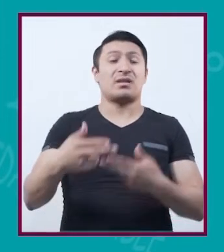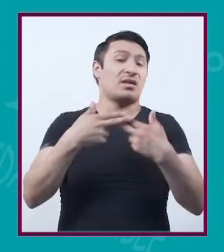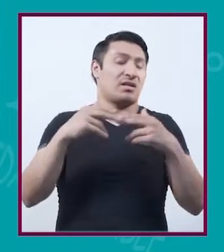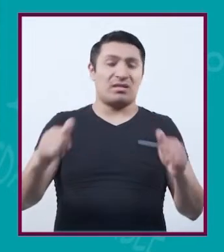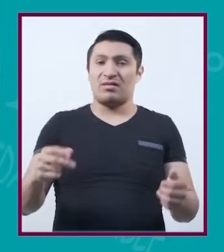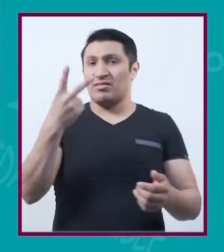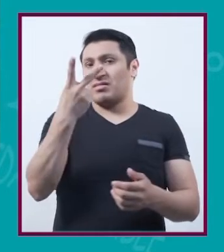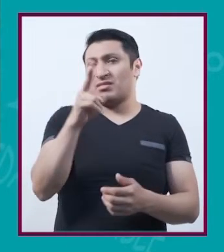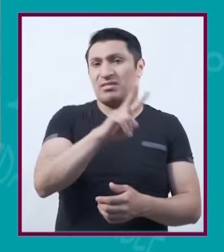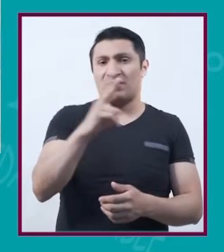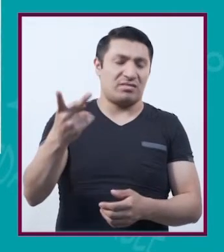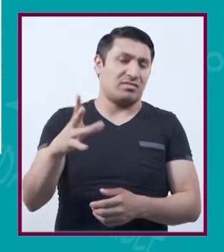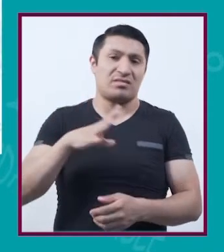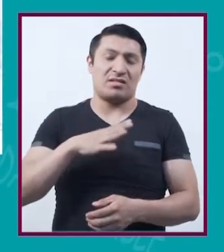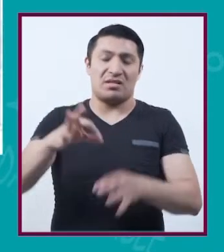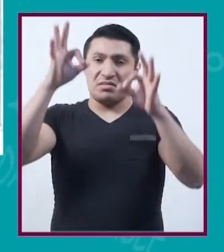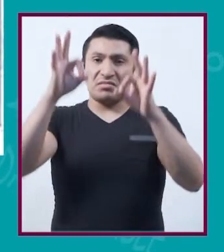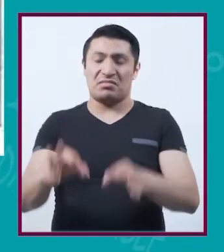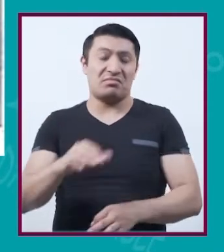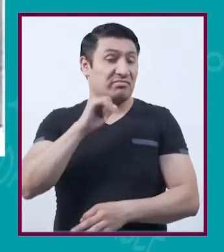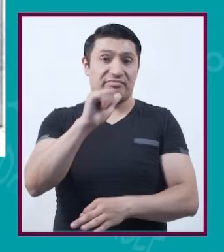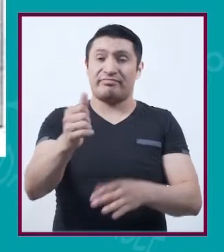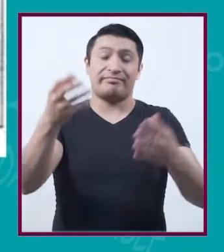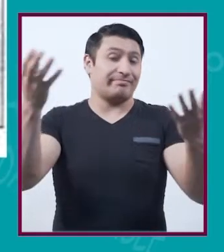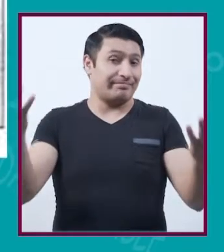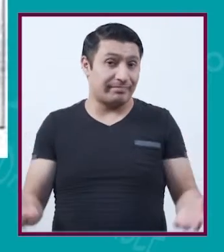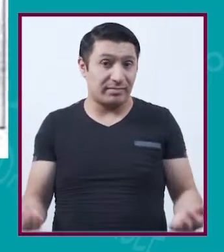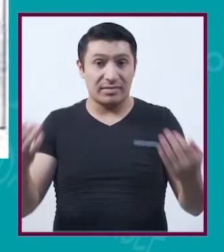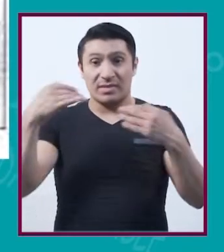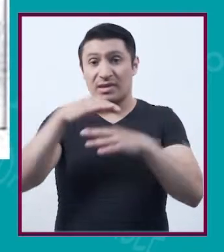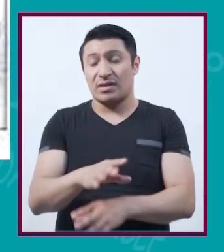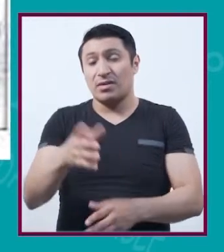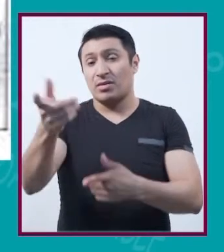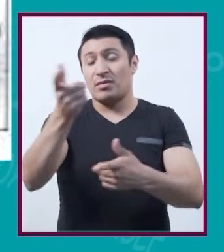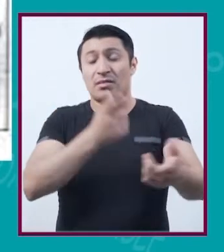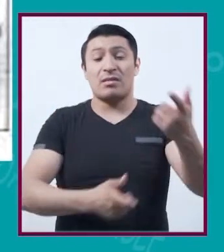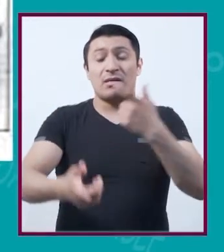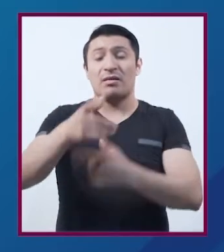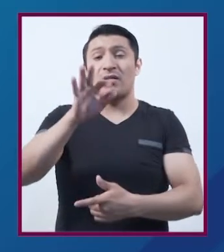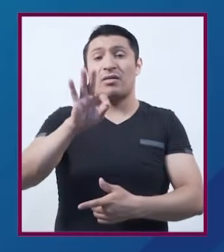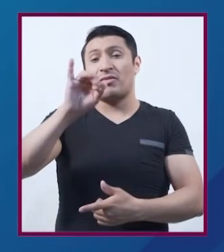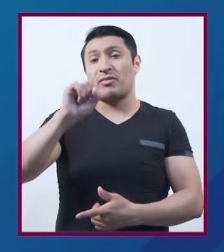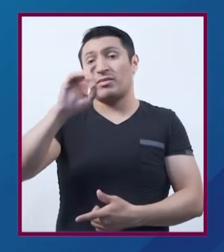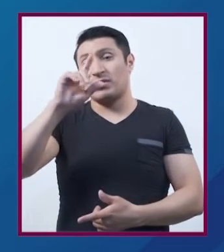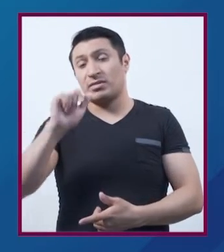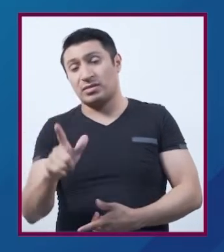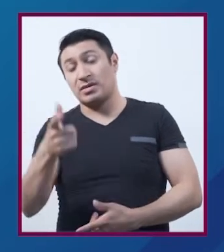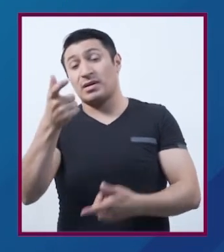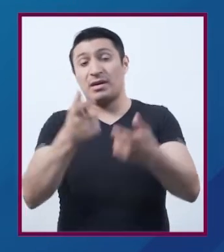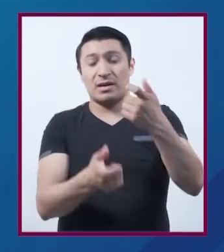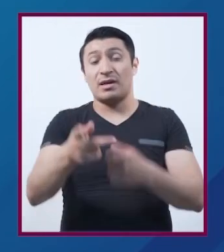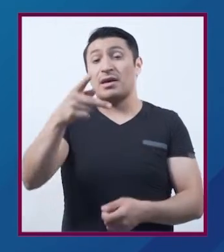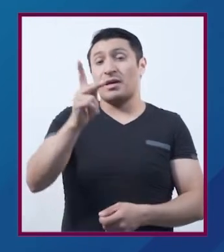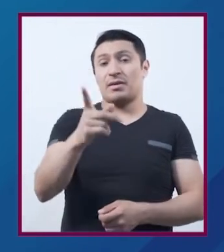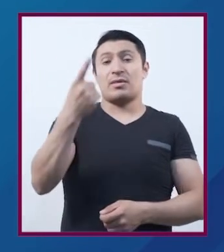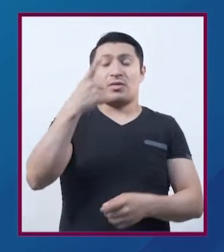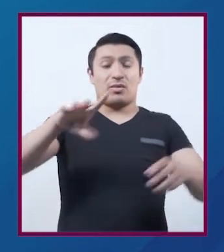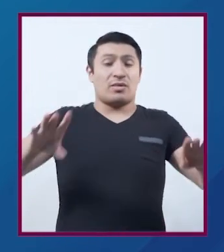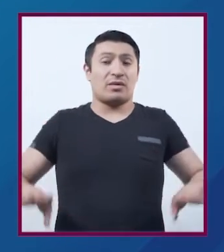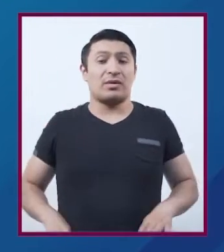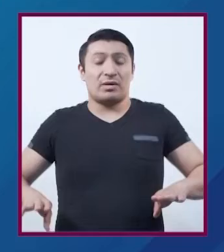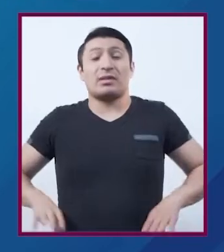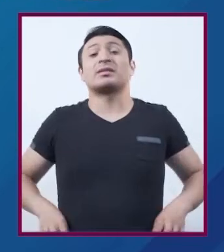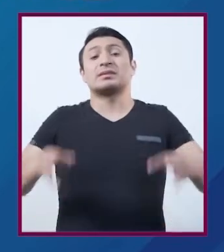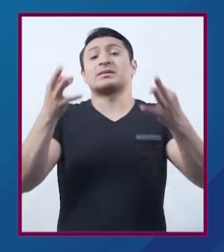La mera verdad es que ninguna de las dos tendencias tuvo muy buenos frutos en cuanto a la recaudación fiscal. De